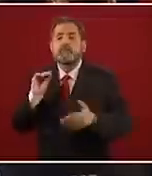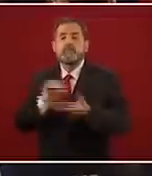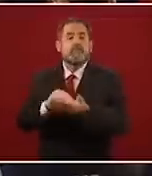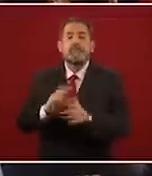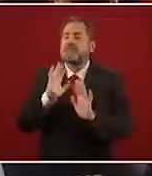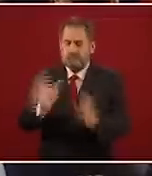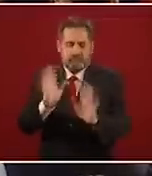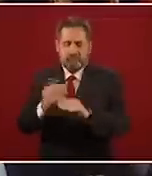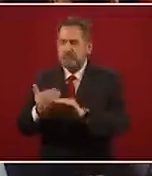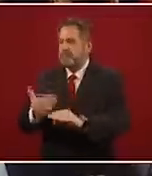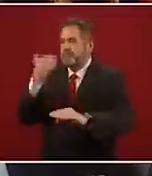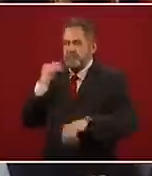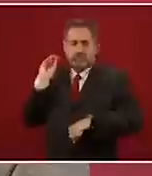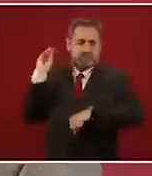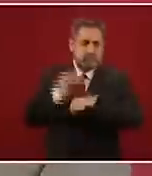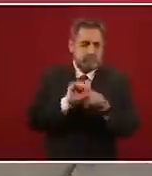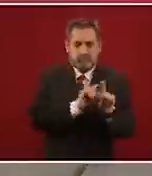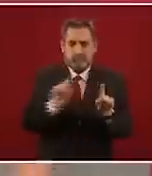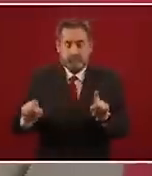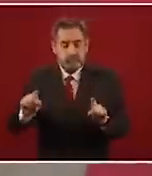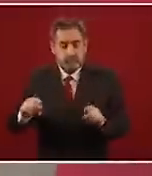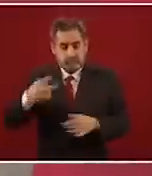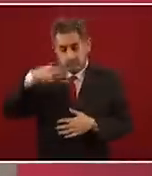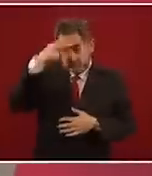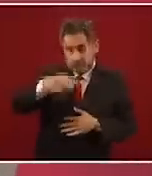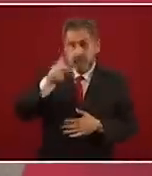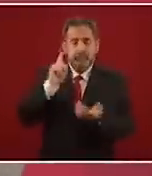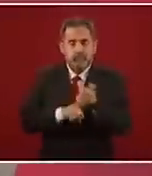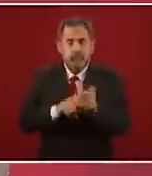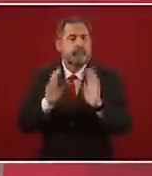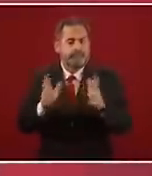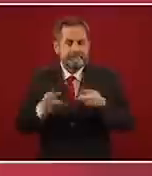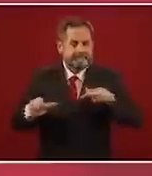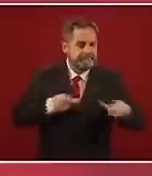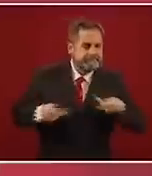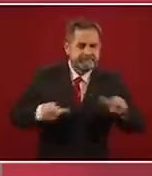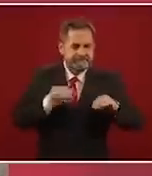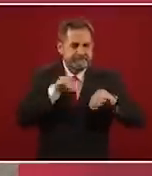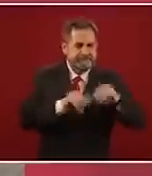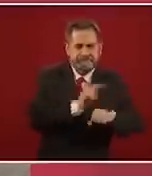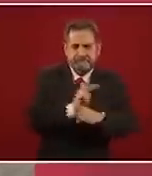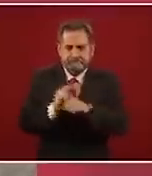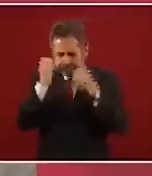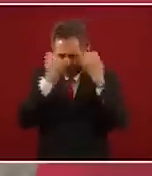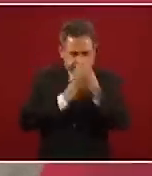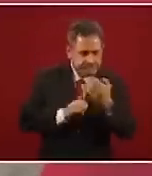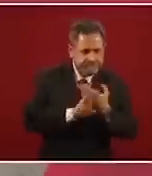desde el inicio. Cuando dijimos que somos de los primeros países en reaccionar, es porque literalmente lo fuimos. Desde la primera semana de